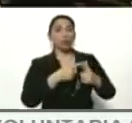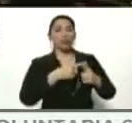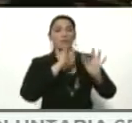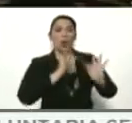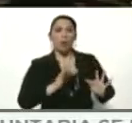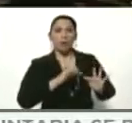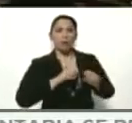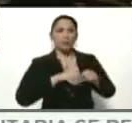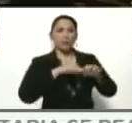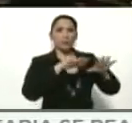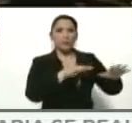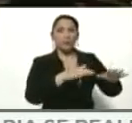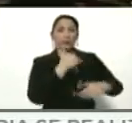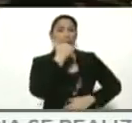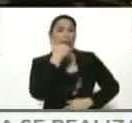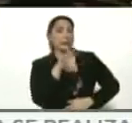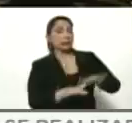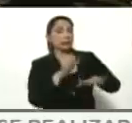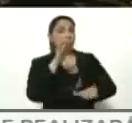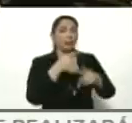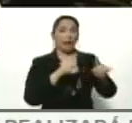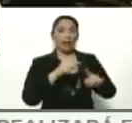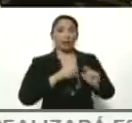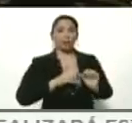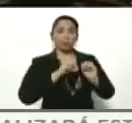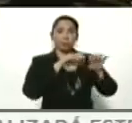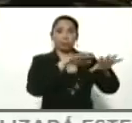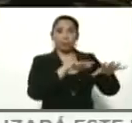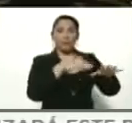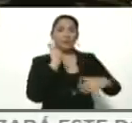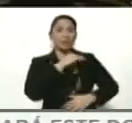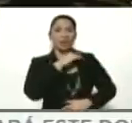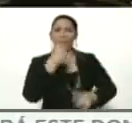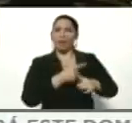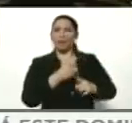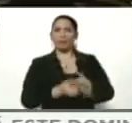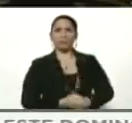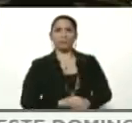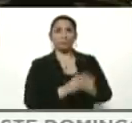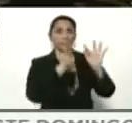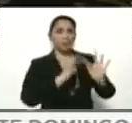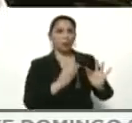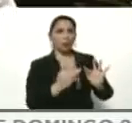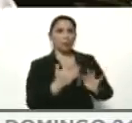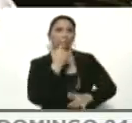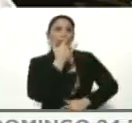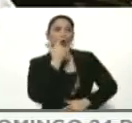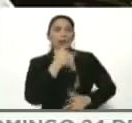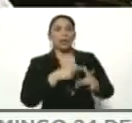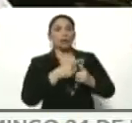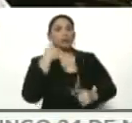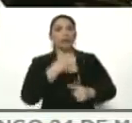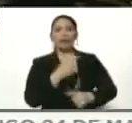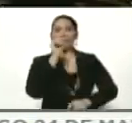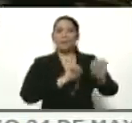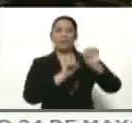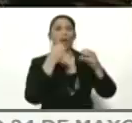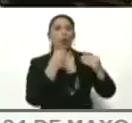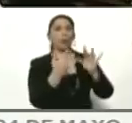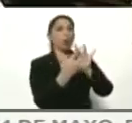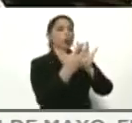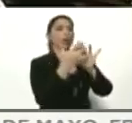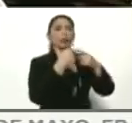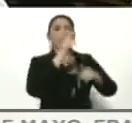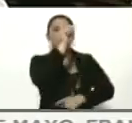es de proximidad. Para que se transmita la enfermedad tiene que ser de una manera muy cercana. Por lo tanto, se debe evitar